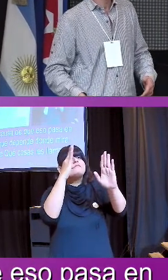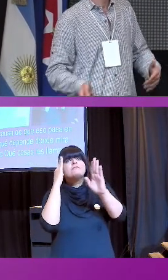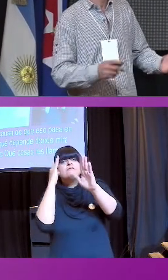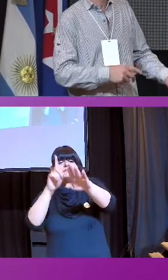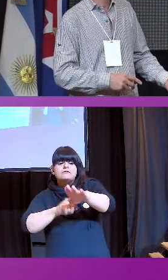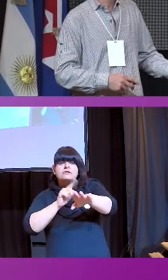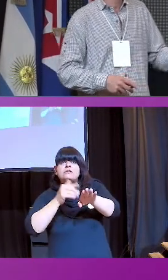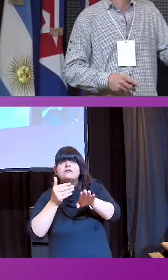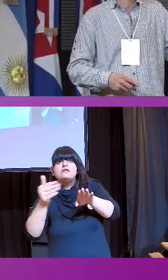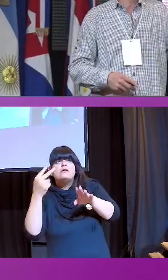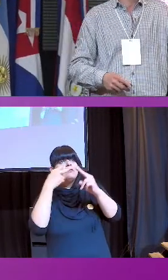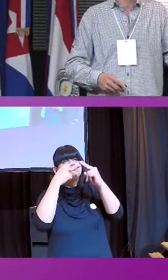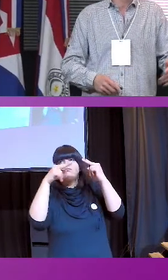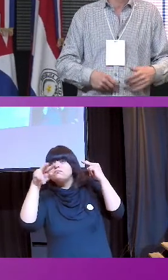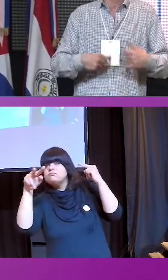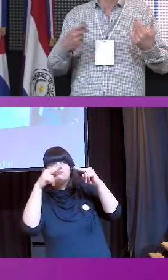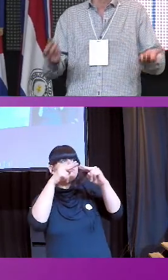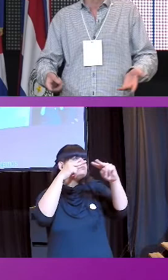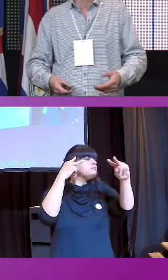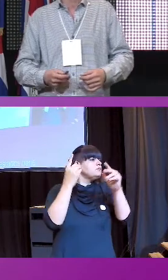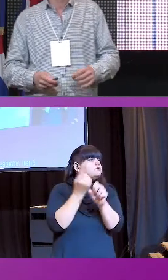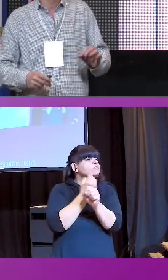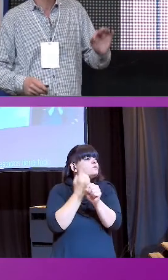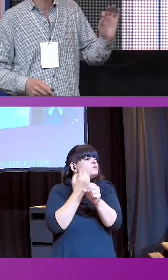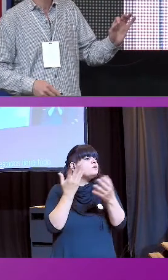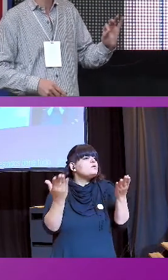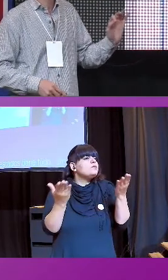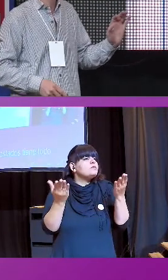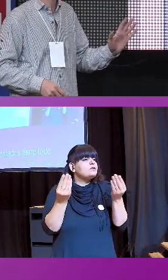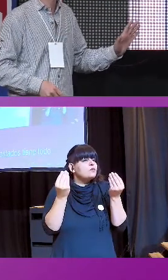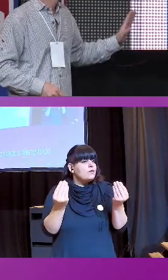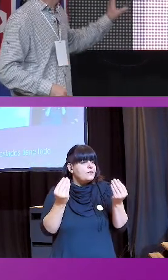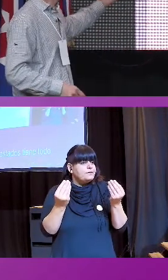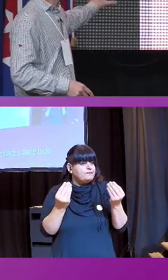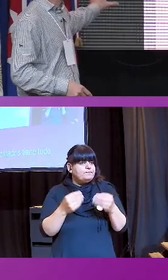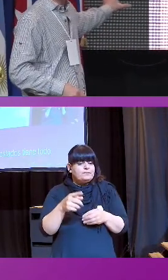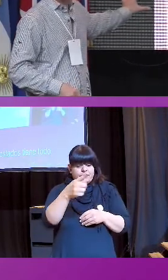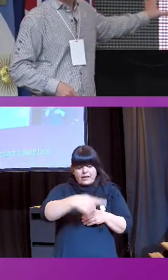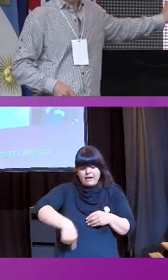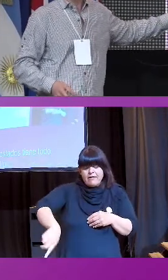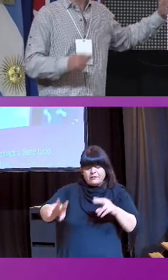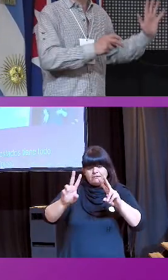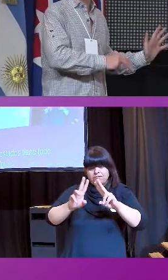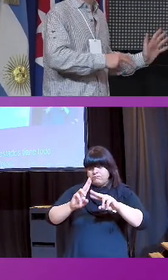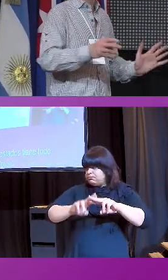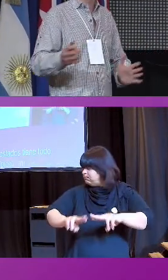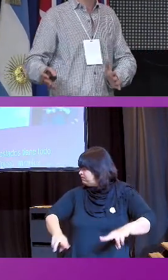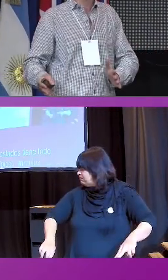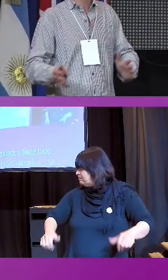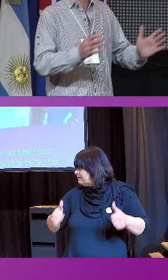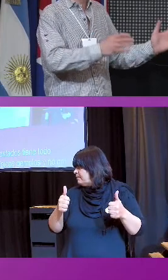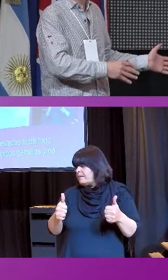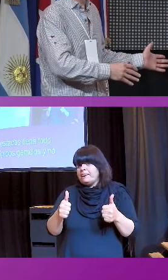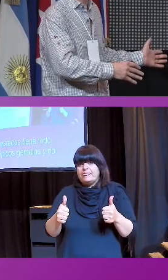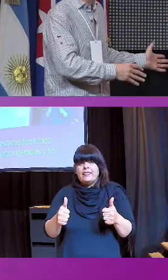cuánto tiempo y cuánto desvía la mirada y cuántos nistagmos tiene. Todo estudiaron muy en detalle en niños típicos, gemelos y no